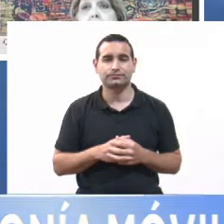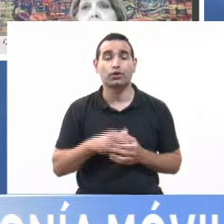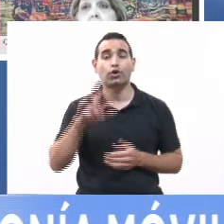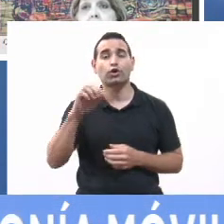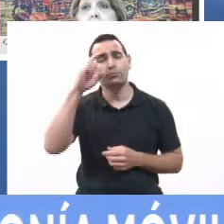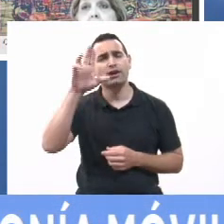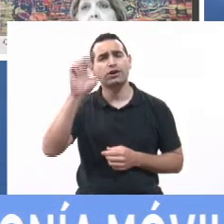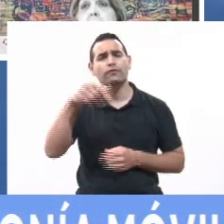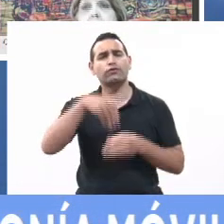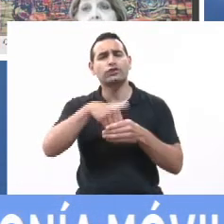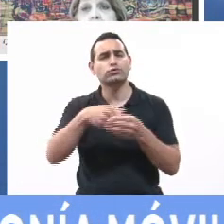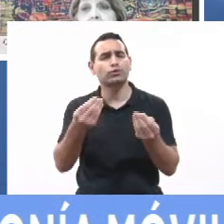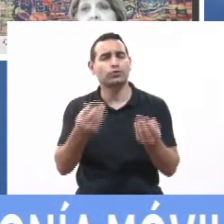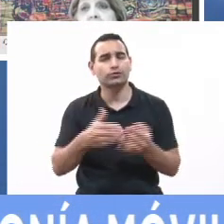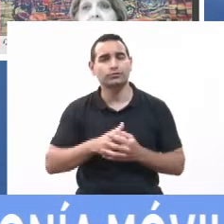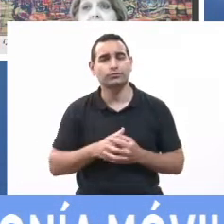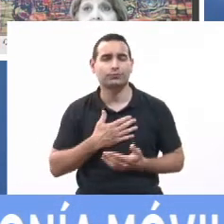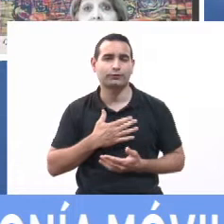Senador Romero, el alcance de su voto, por favor.